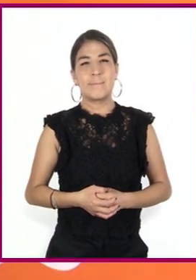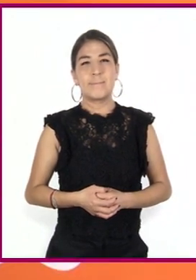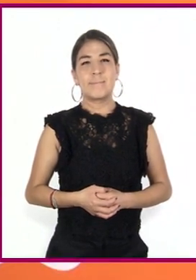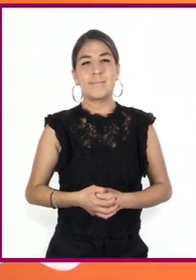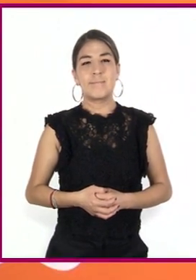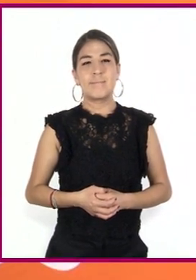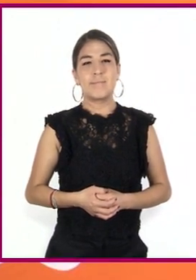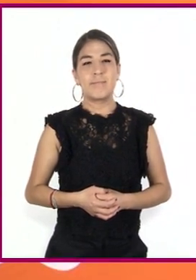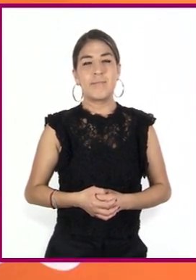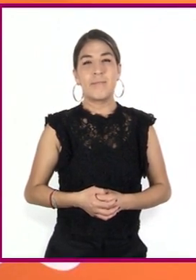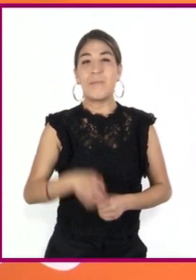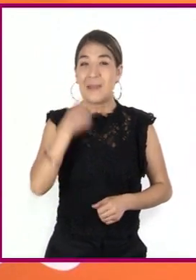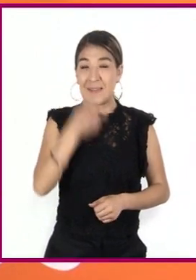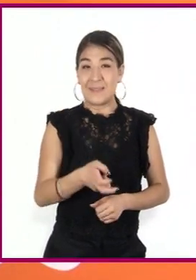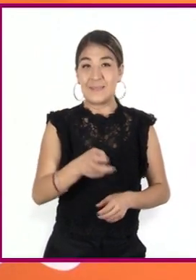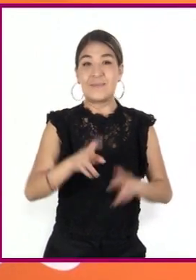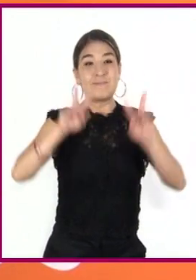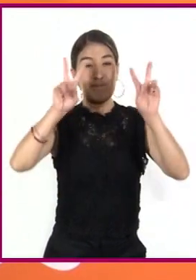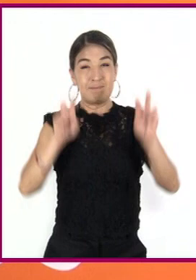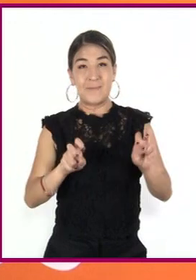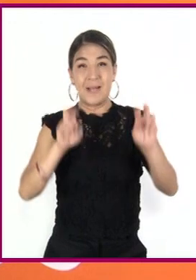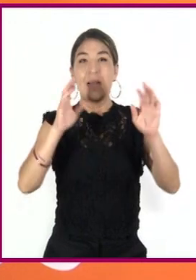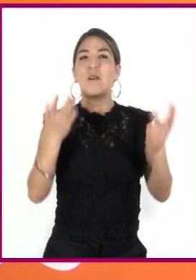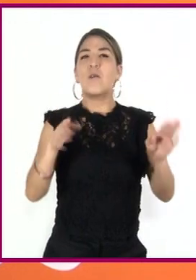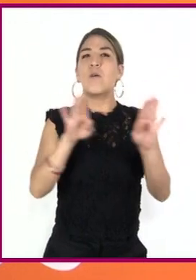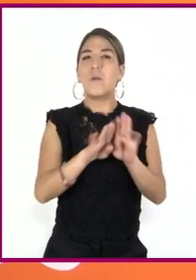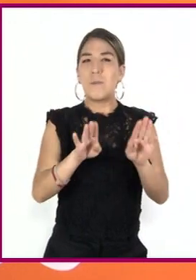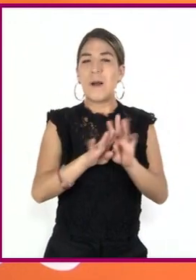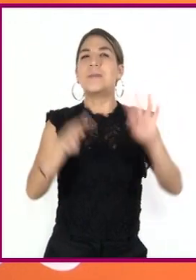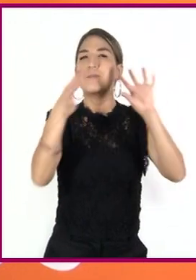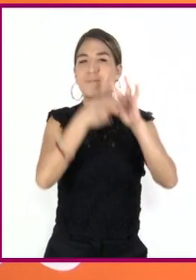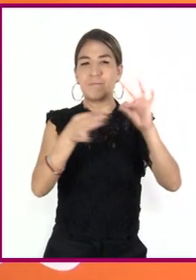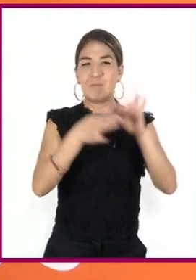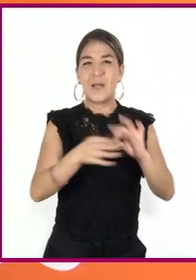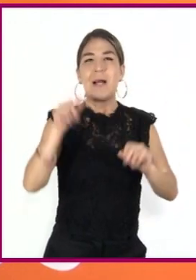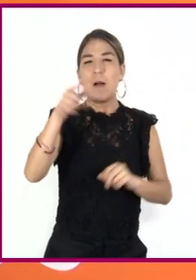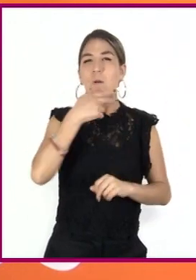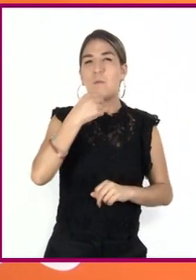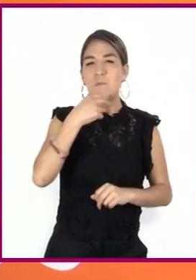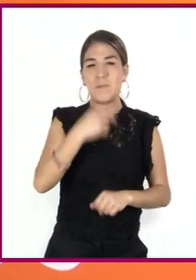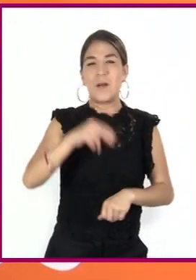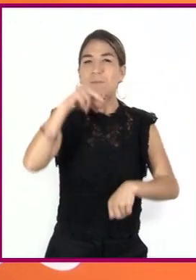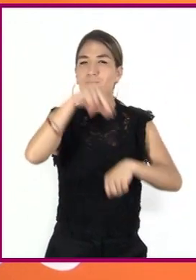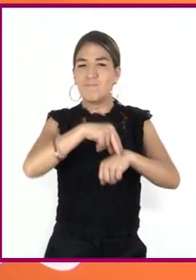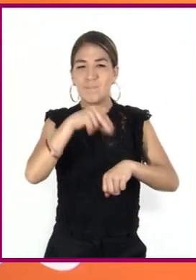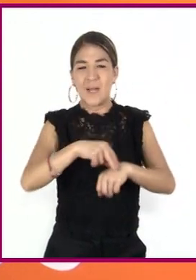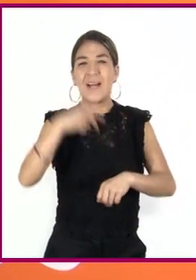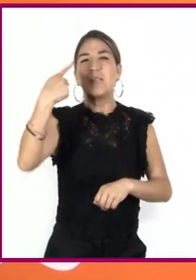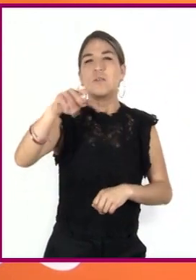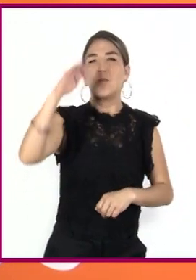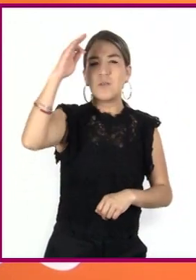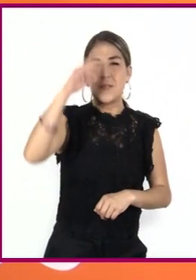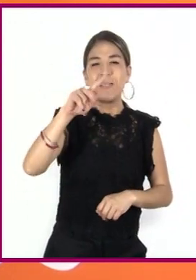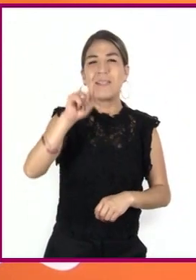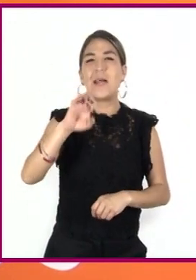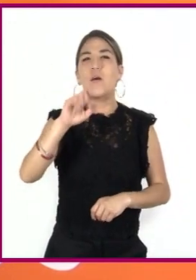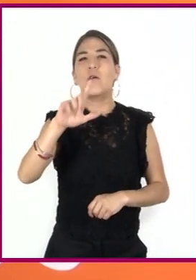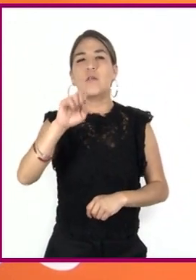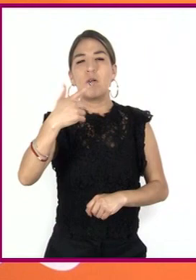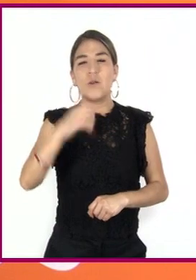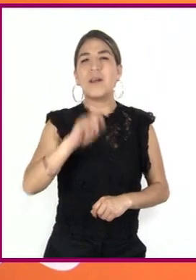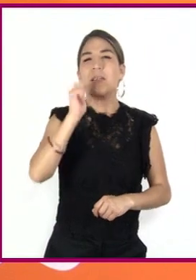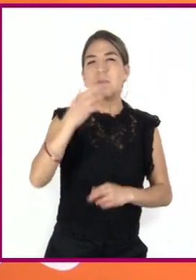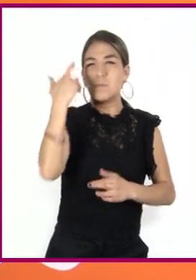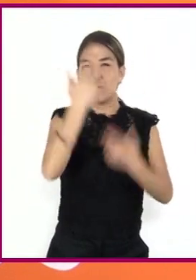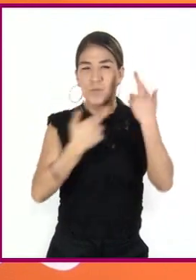No podemos cerrar este tema sin hacer mención del alquimista, médico y teólogo suizo que estableció el principio básico de la